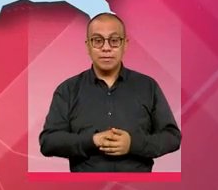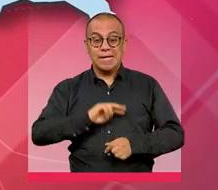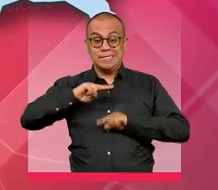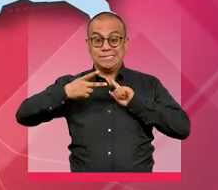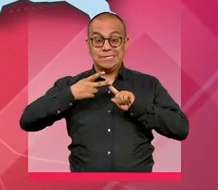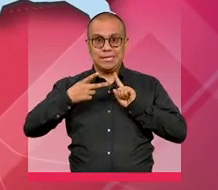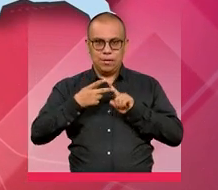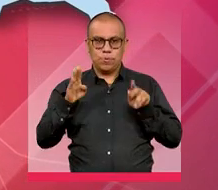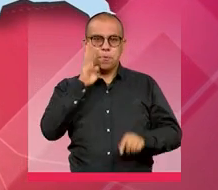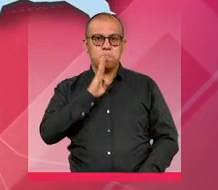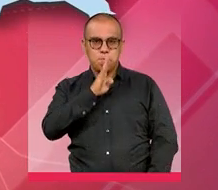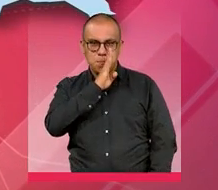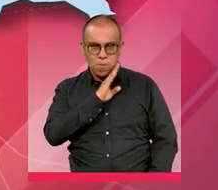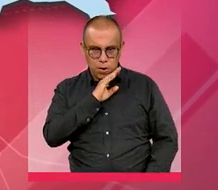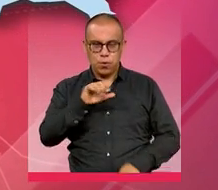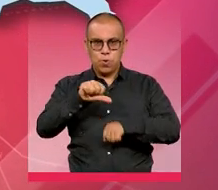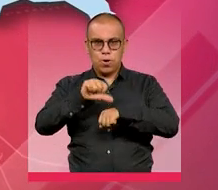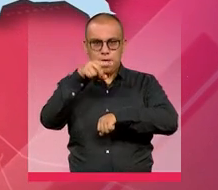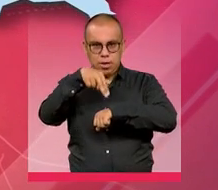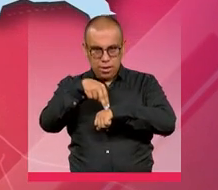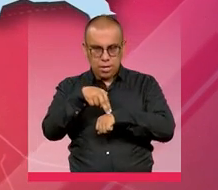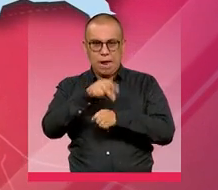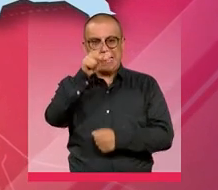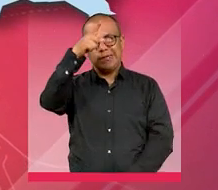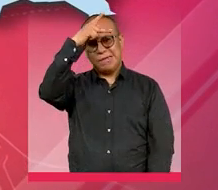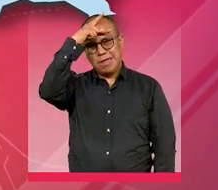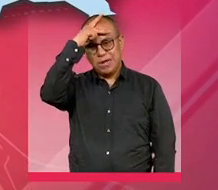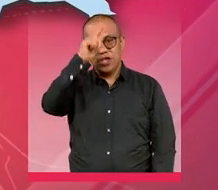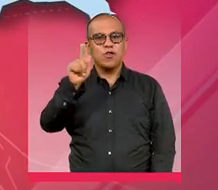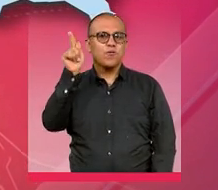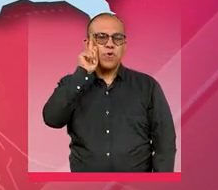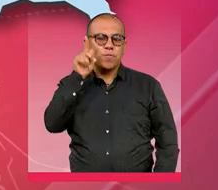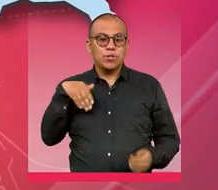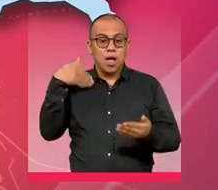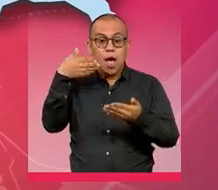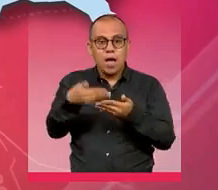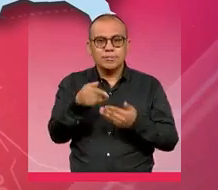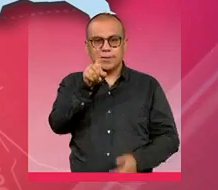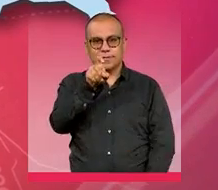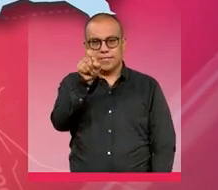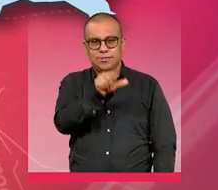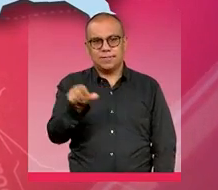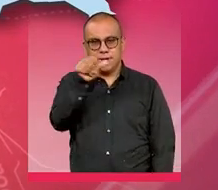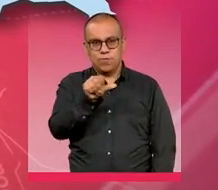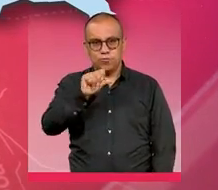corresponde a Bosa, Antonio Nariño, Kennedy, Puente Aranda y Fontibón, finalizará el próximo 6 de agosto.